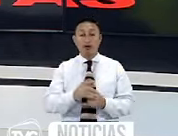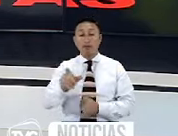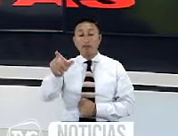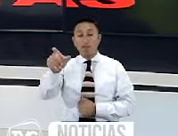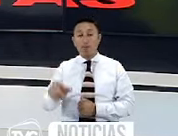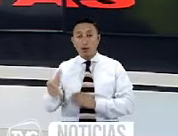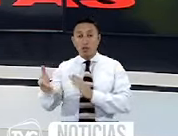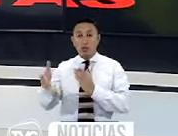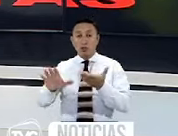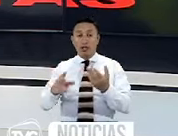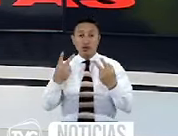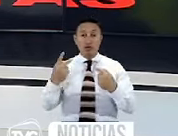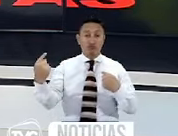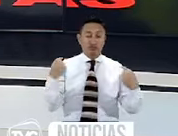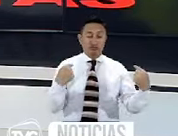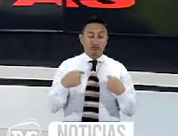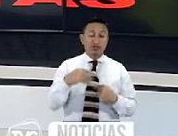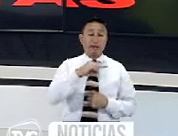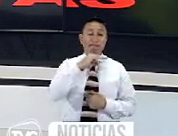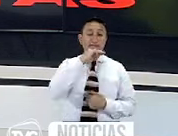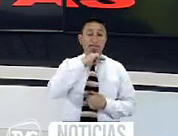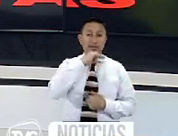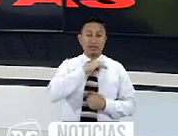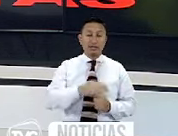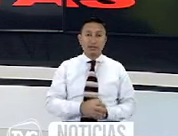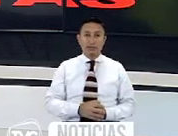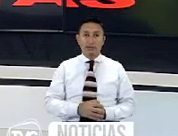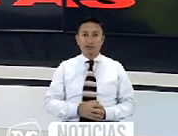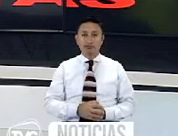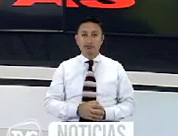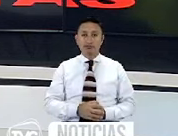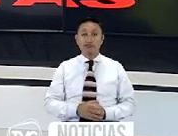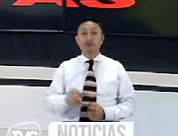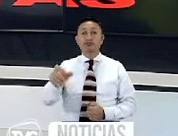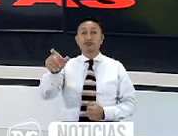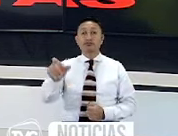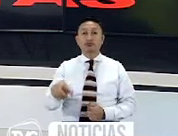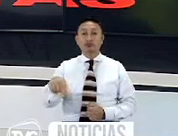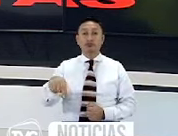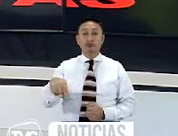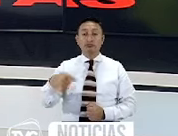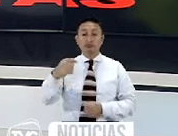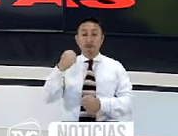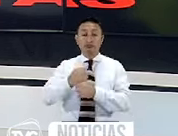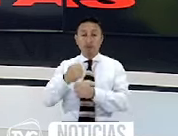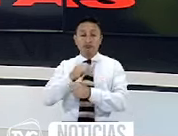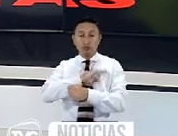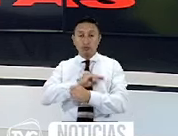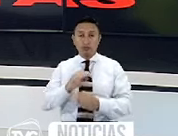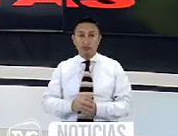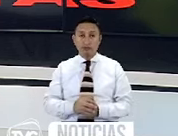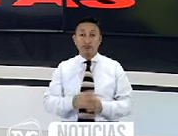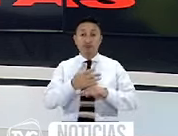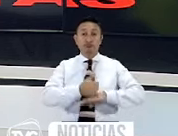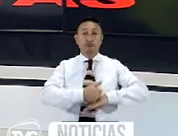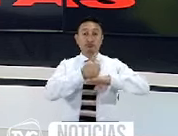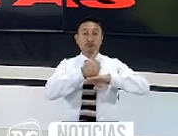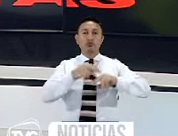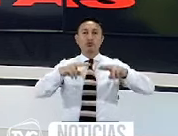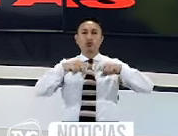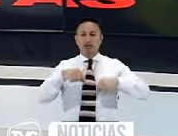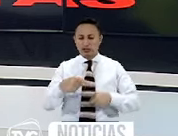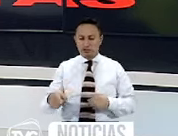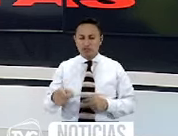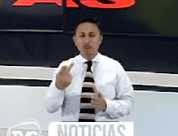2 personas heridas en Manta, provincia de Manabí. Entre las víctimas está un obrero municipal. Las autoridades investigan el móvil de